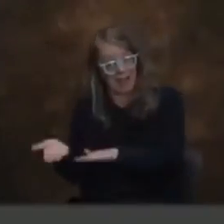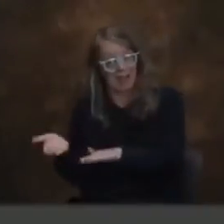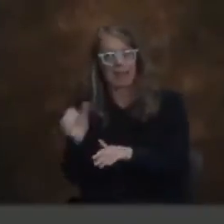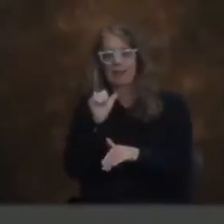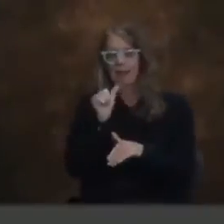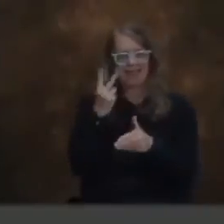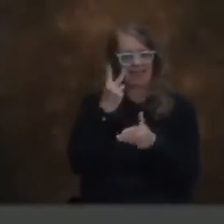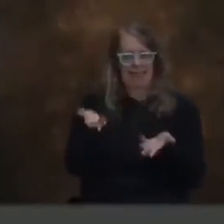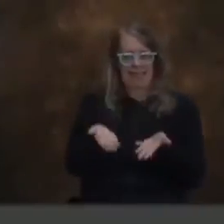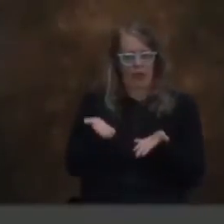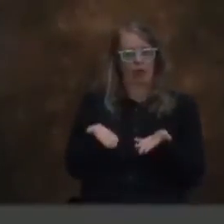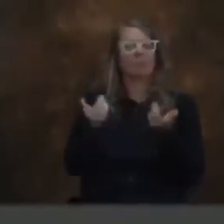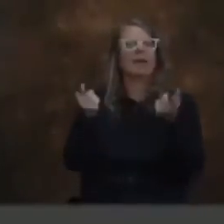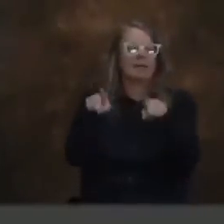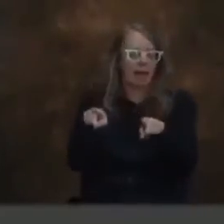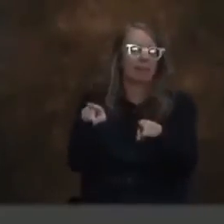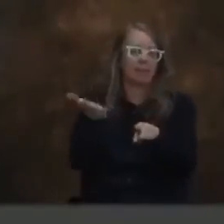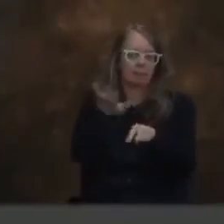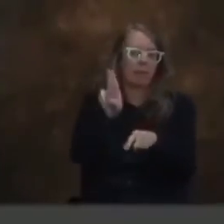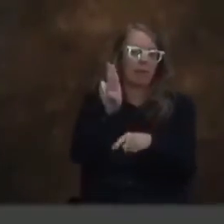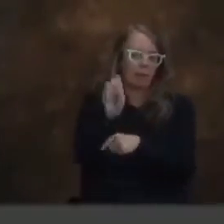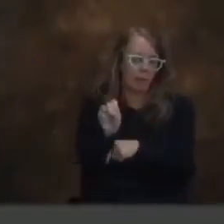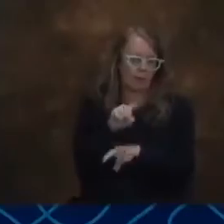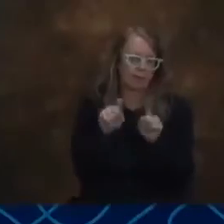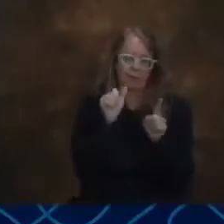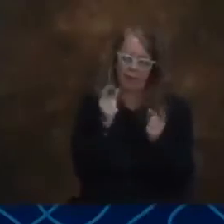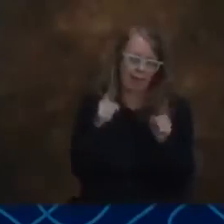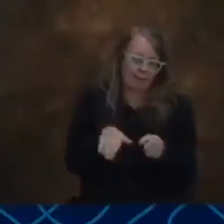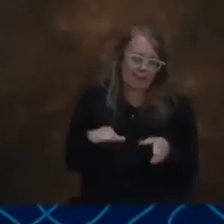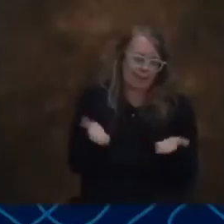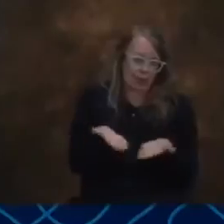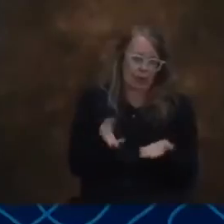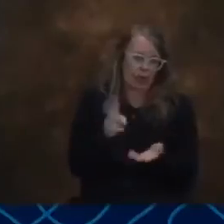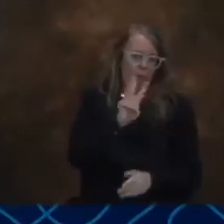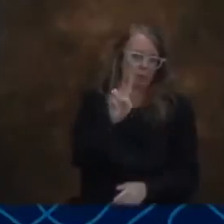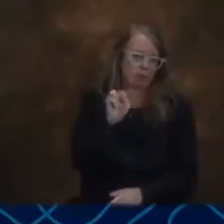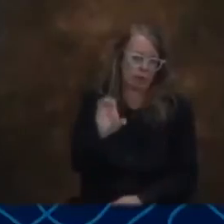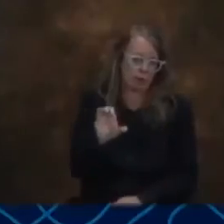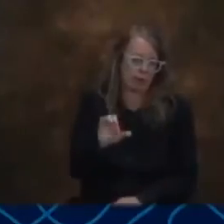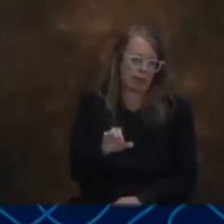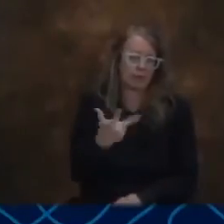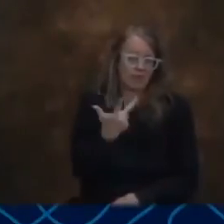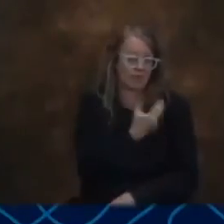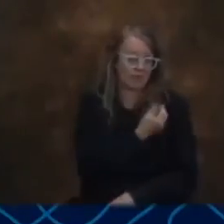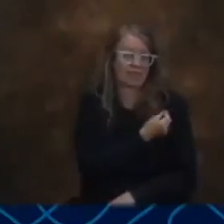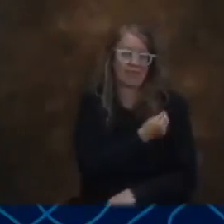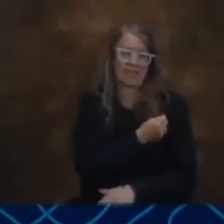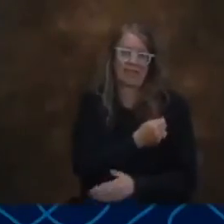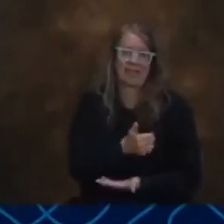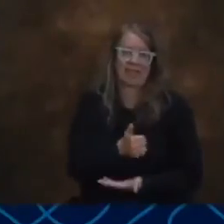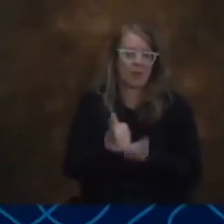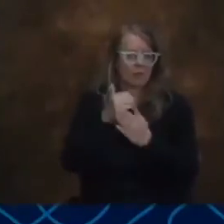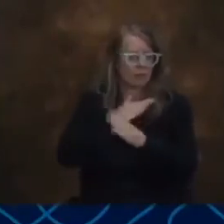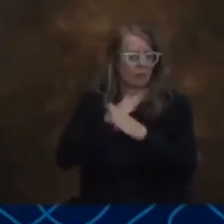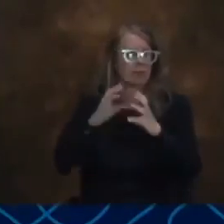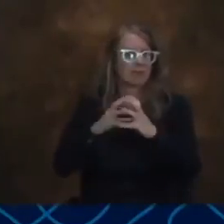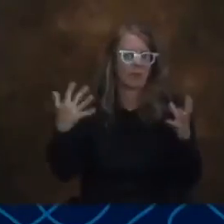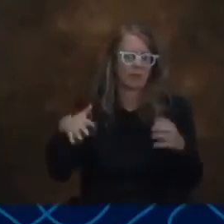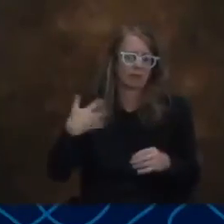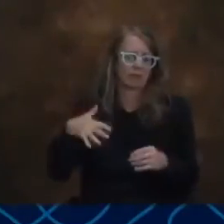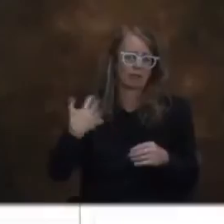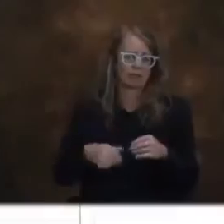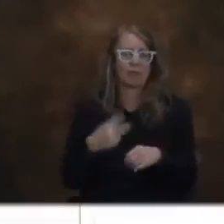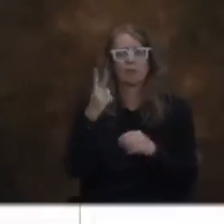muerto ha pasado en otra parte del país pero no en nuestro sistema ahora quiero compartir dos diapositiva más